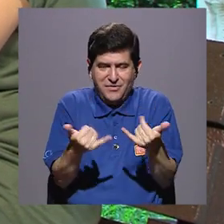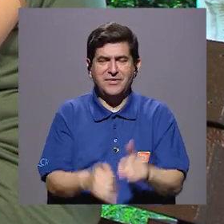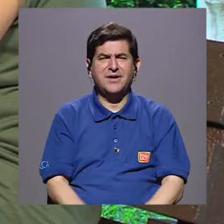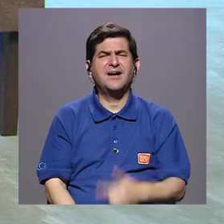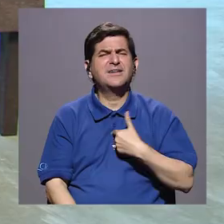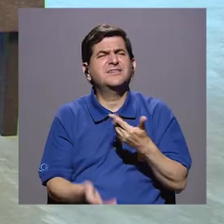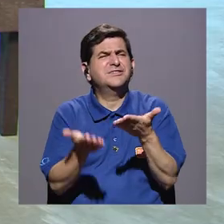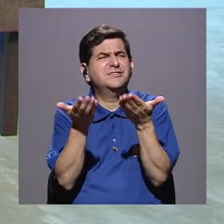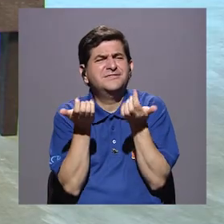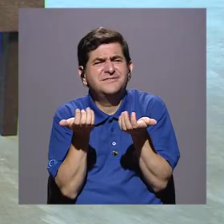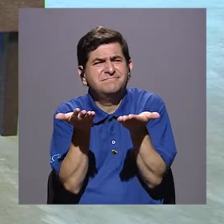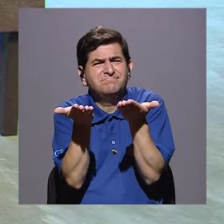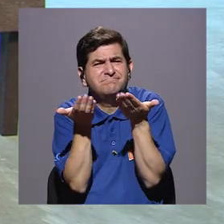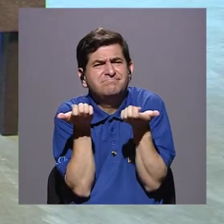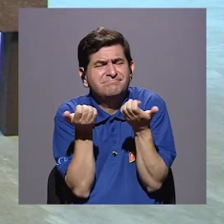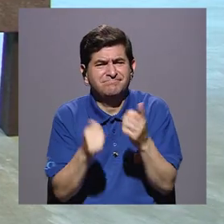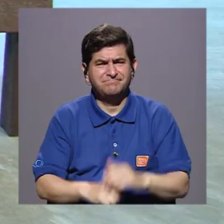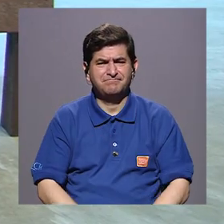sí quería,